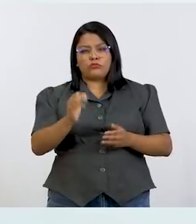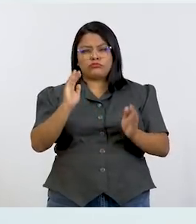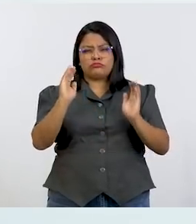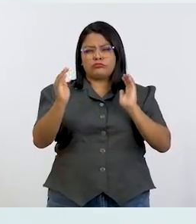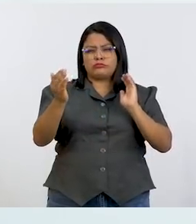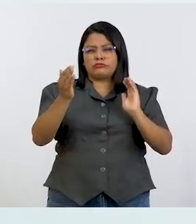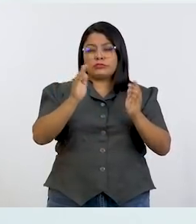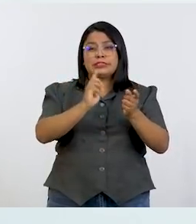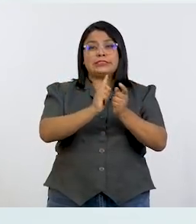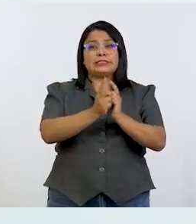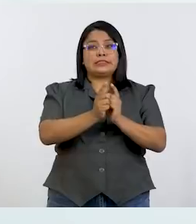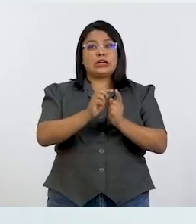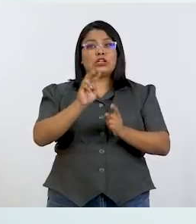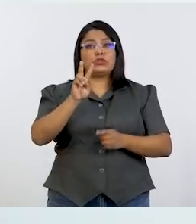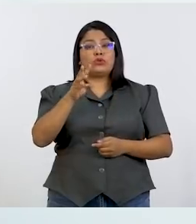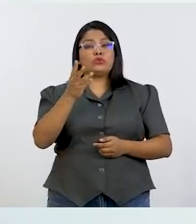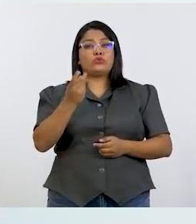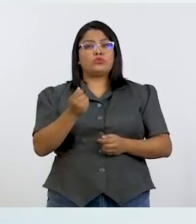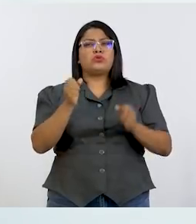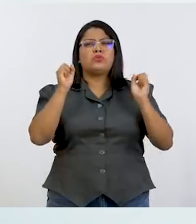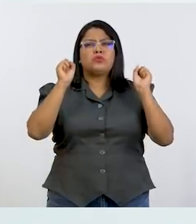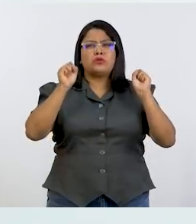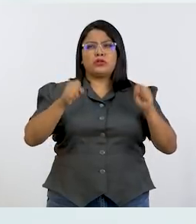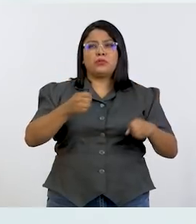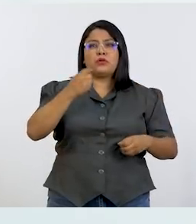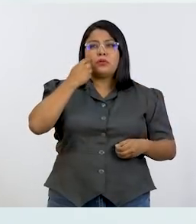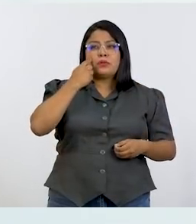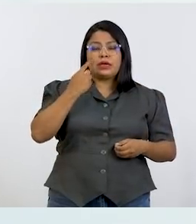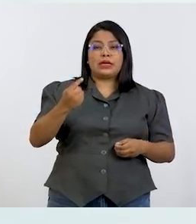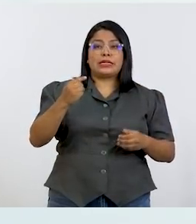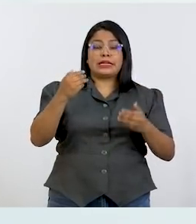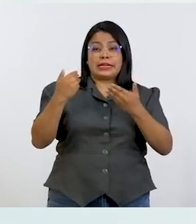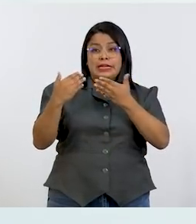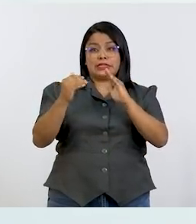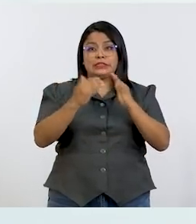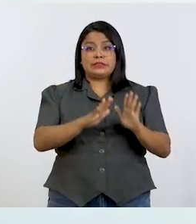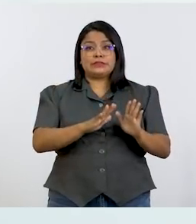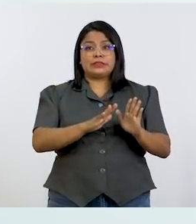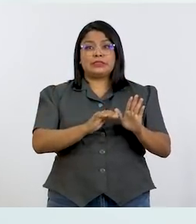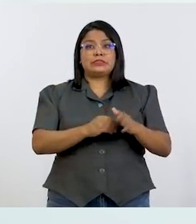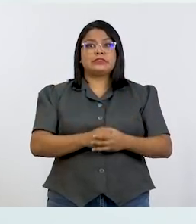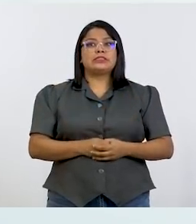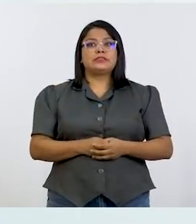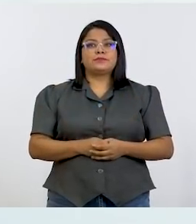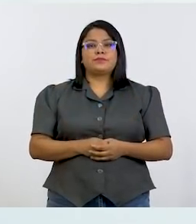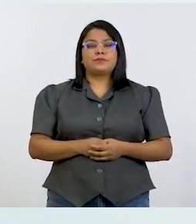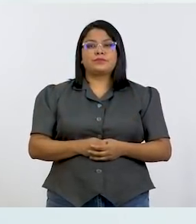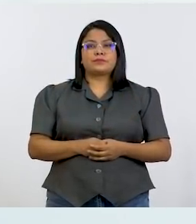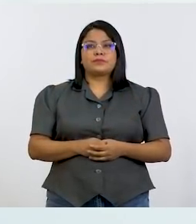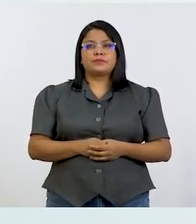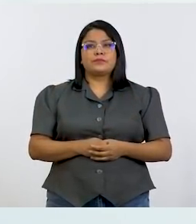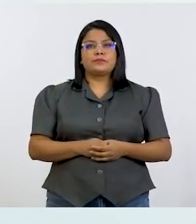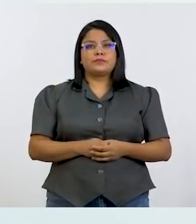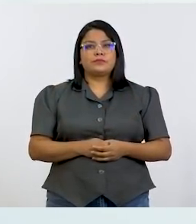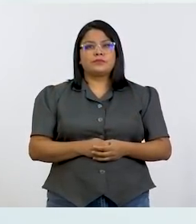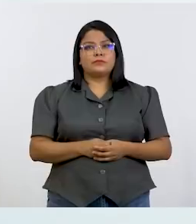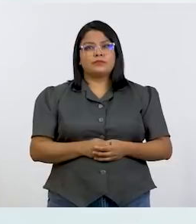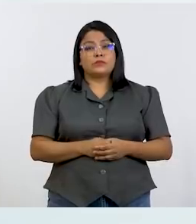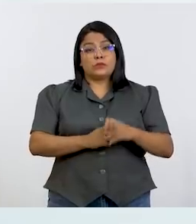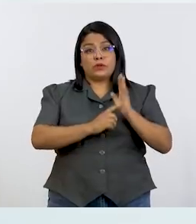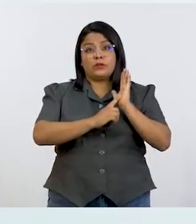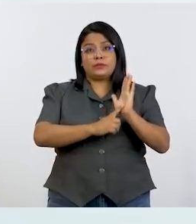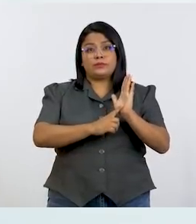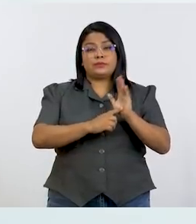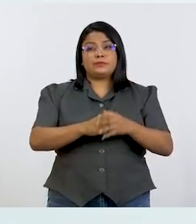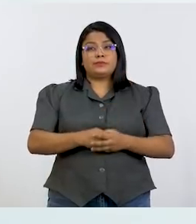cantidad de bombones. Al relacionar ambas cantidades, podemos ver que encontrar la diferencia de estas